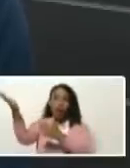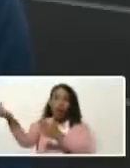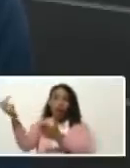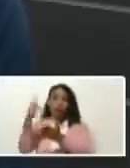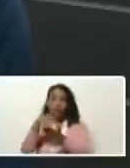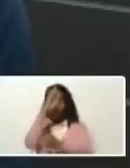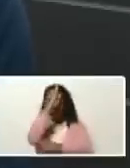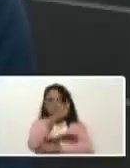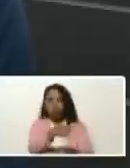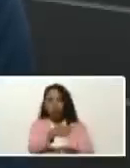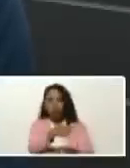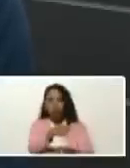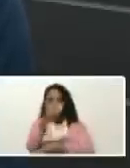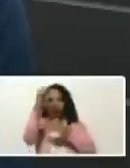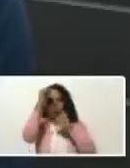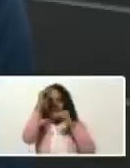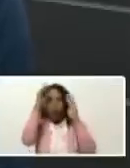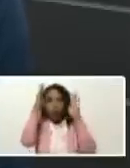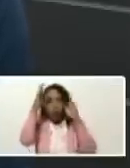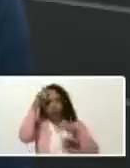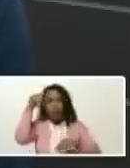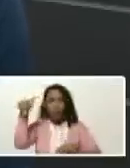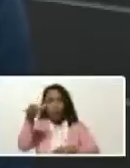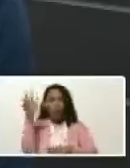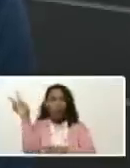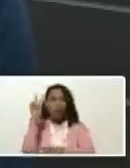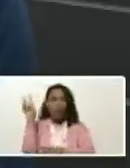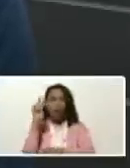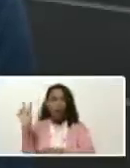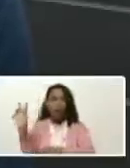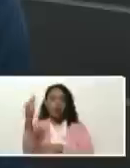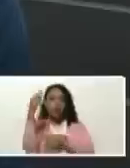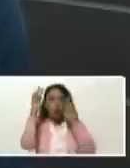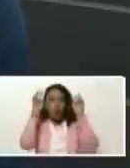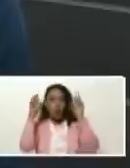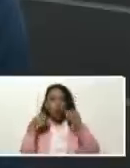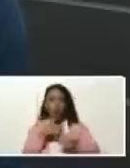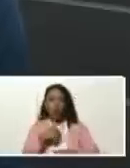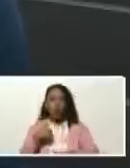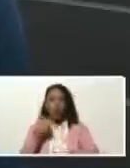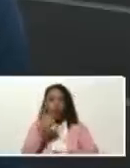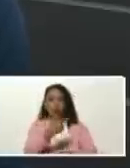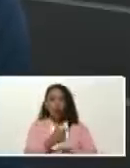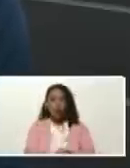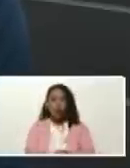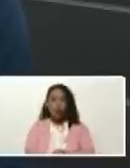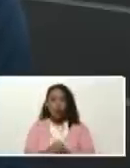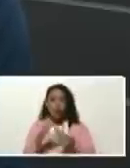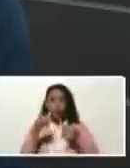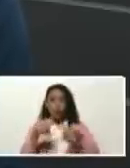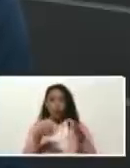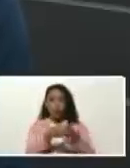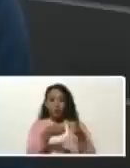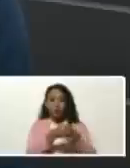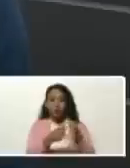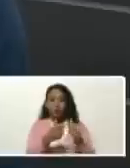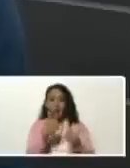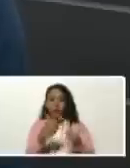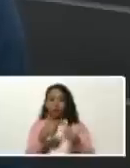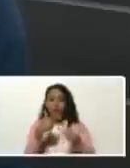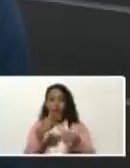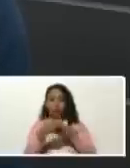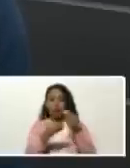llegar directamente a la atención de la población venezolana y el segundo elemento que yo quisiera Resaltar es que esta delegación que está principalmente